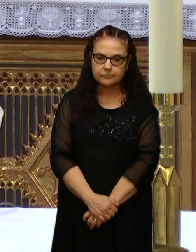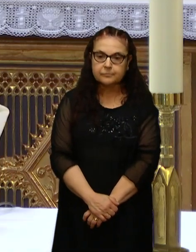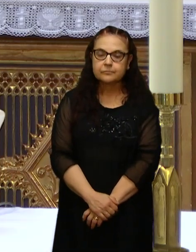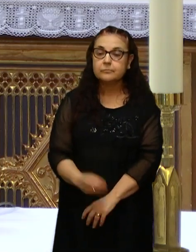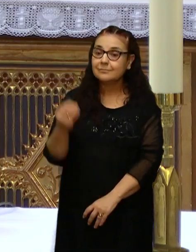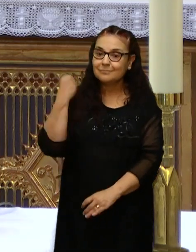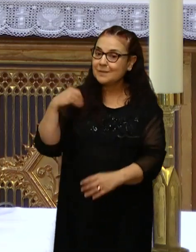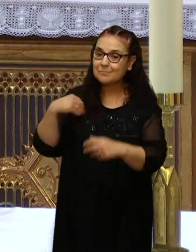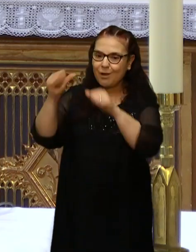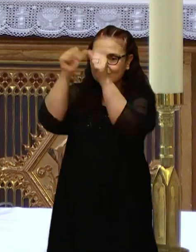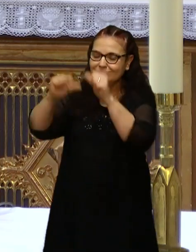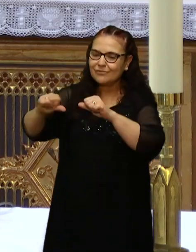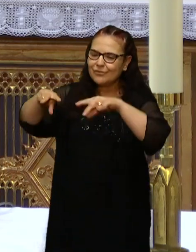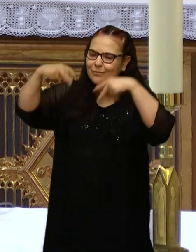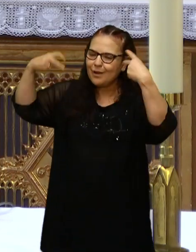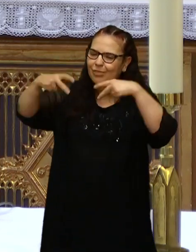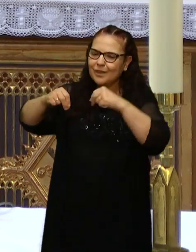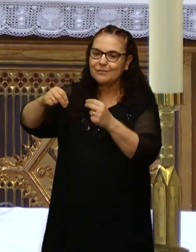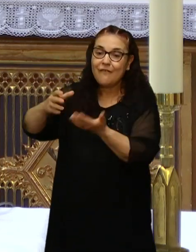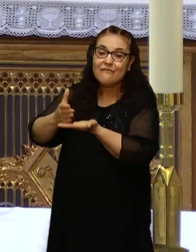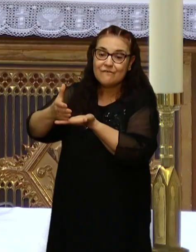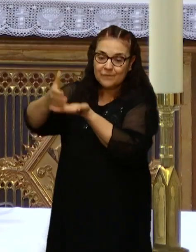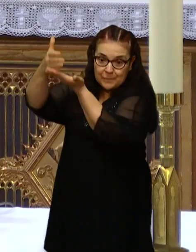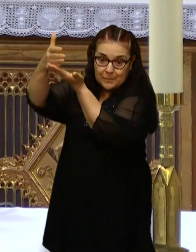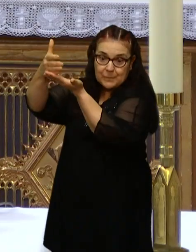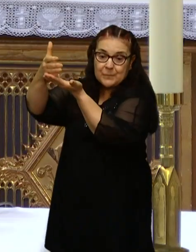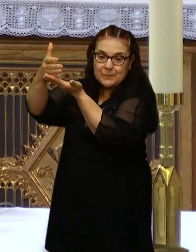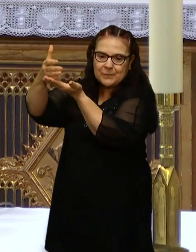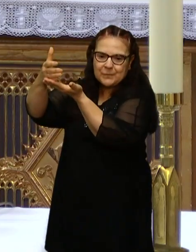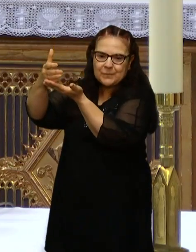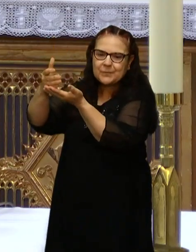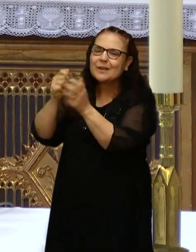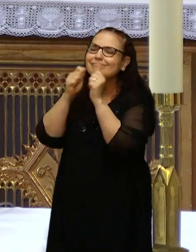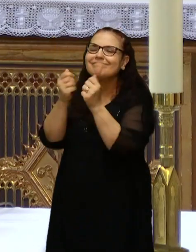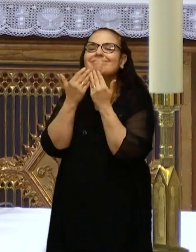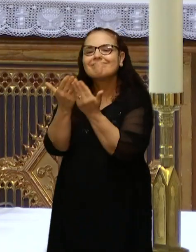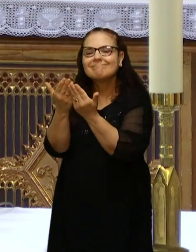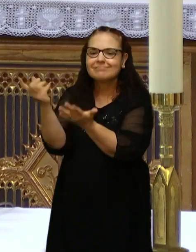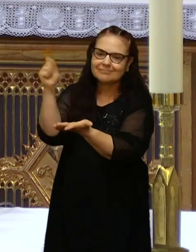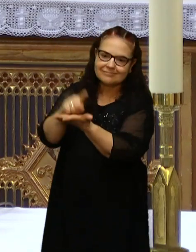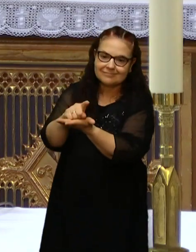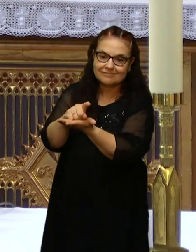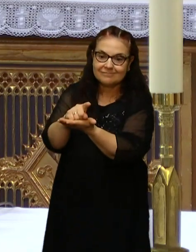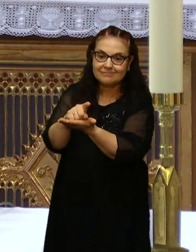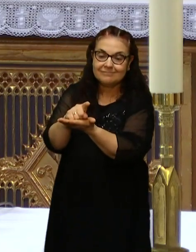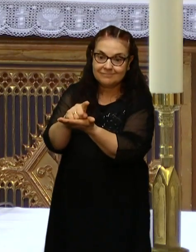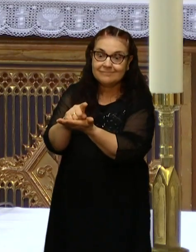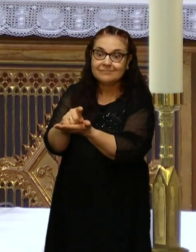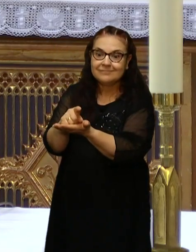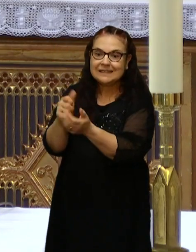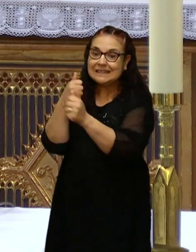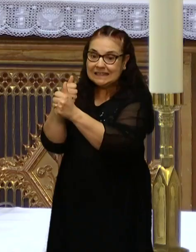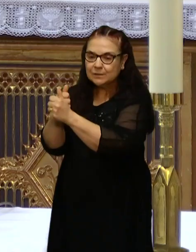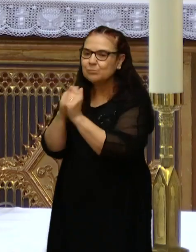Del mismo modo, acabada la cena, tomó el cáliz y, dándote gracias de nuevo, lo pasó a